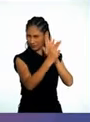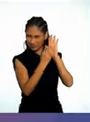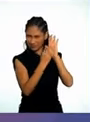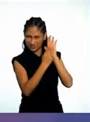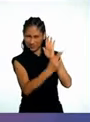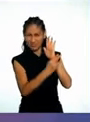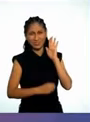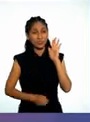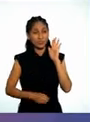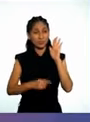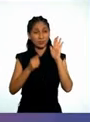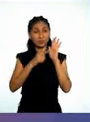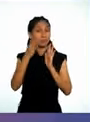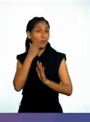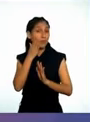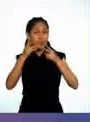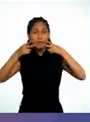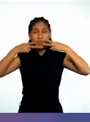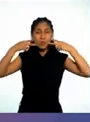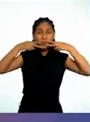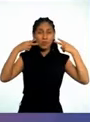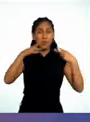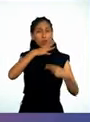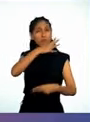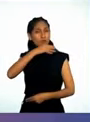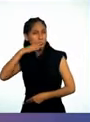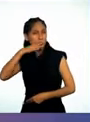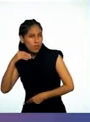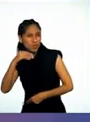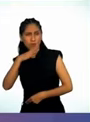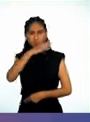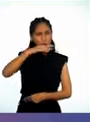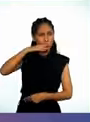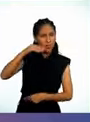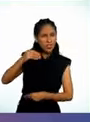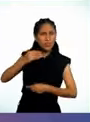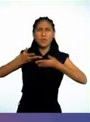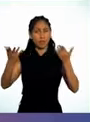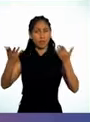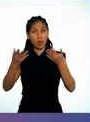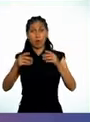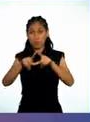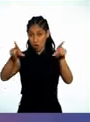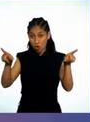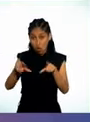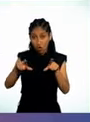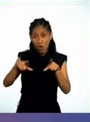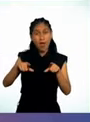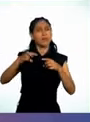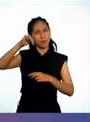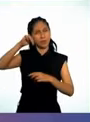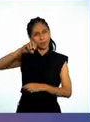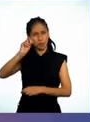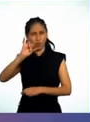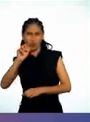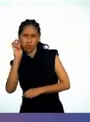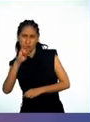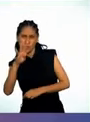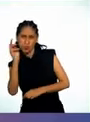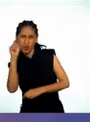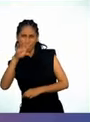madreselva chocolate hecho clic marx moyobamba del show taste